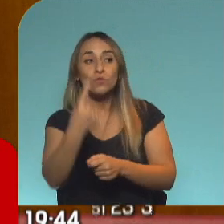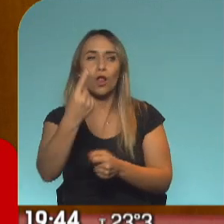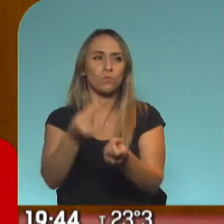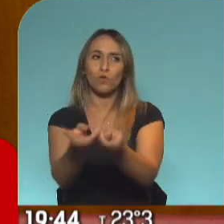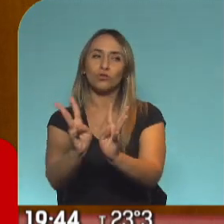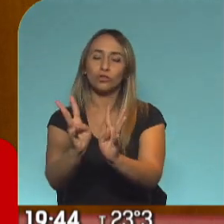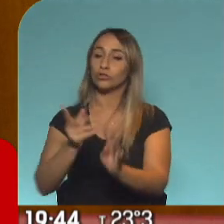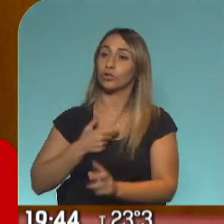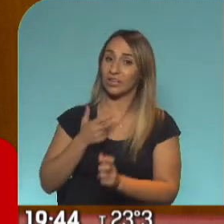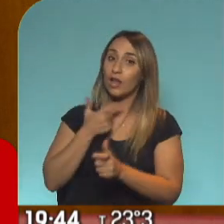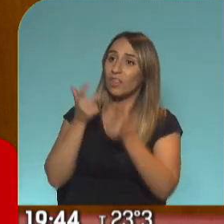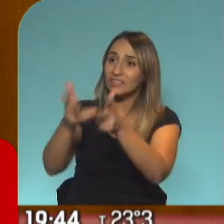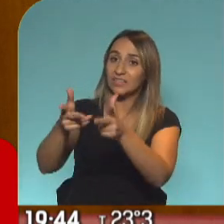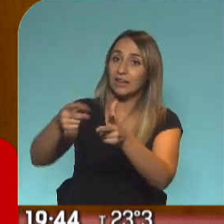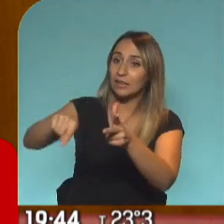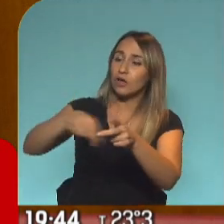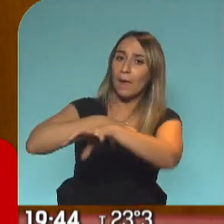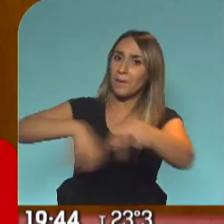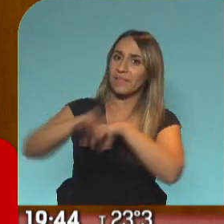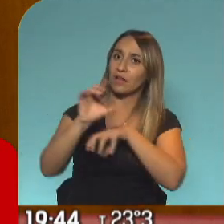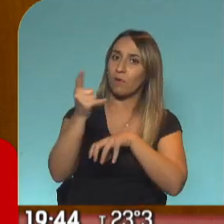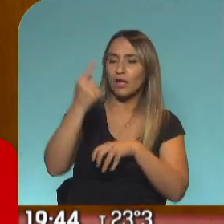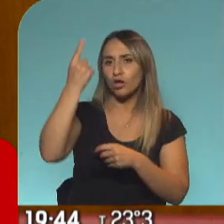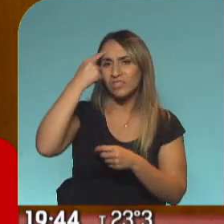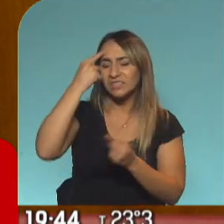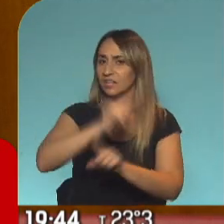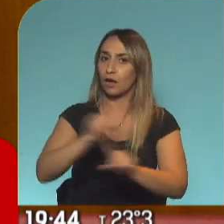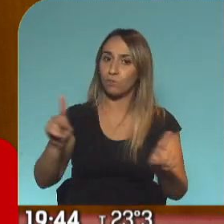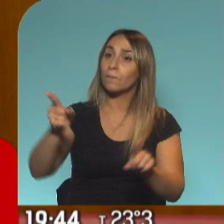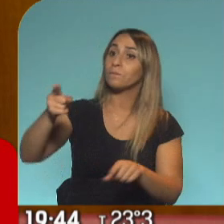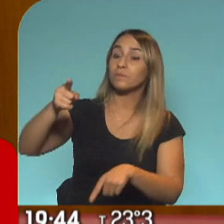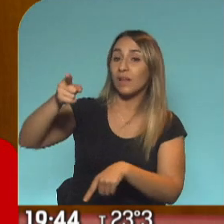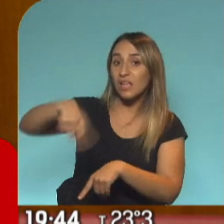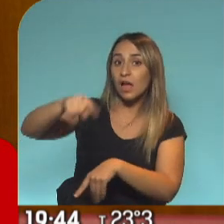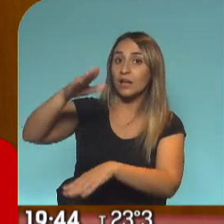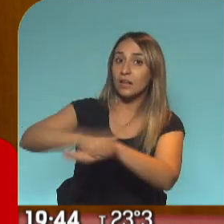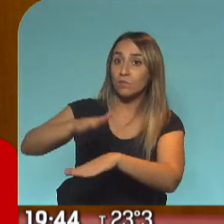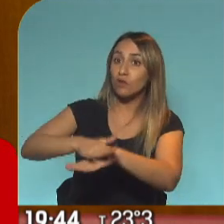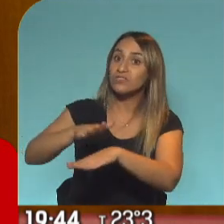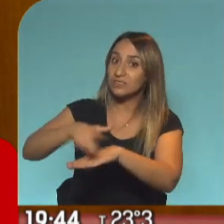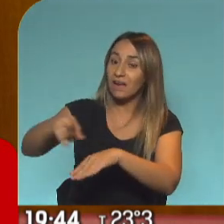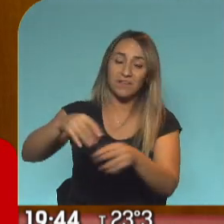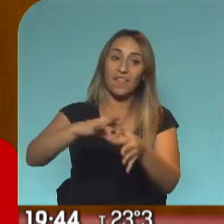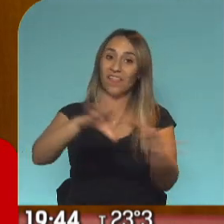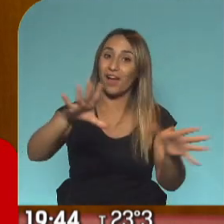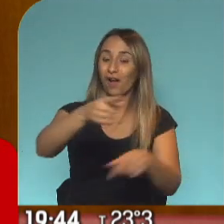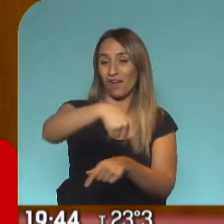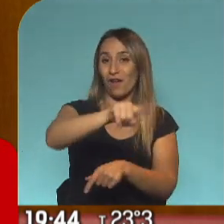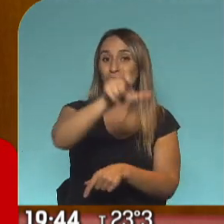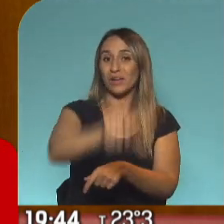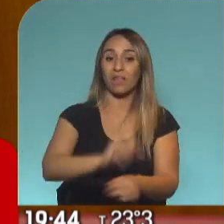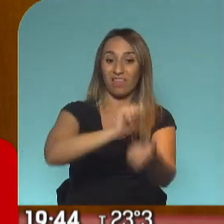que no tuvieron conciencia y que son responsables también de haber dejado un pedófilo, porque saben que un pedófilo